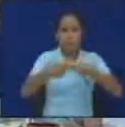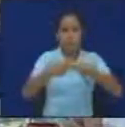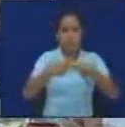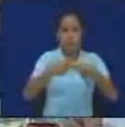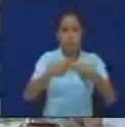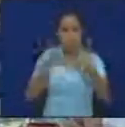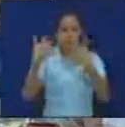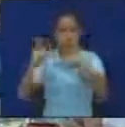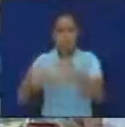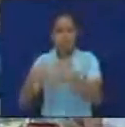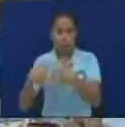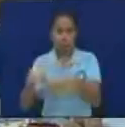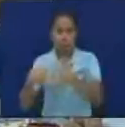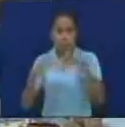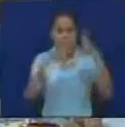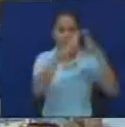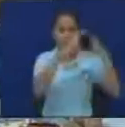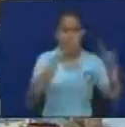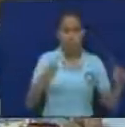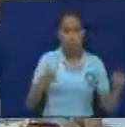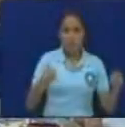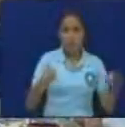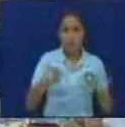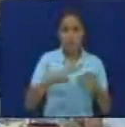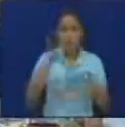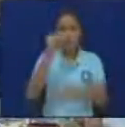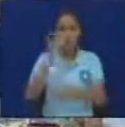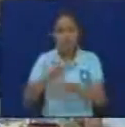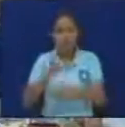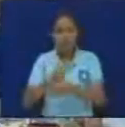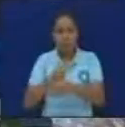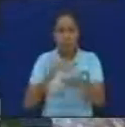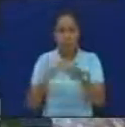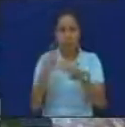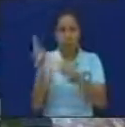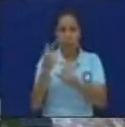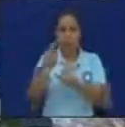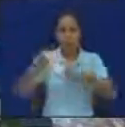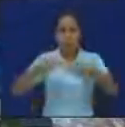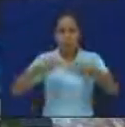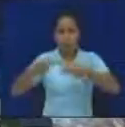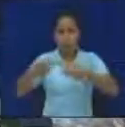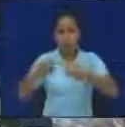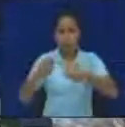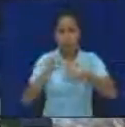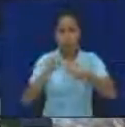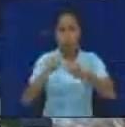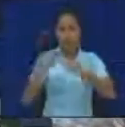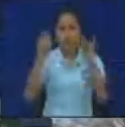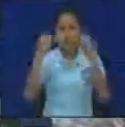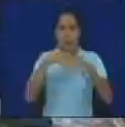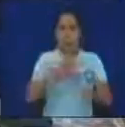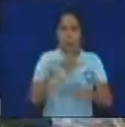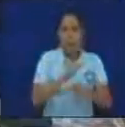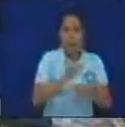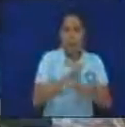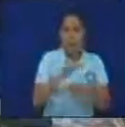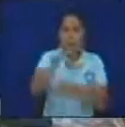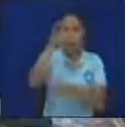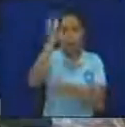vayan empresarios nicaragüenses a actividades, no solo que nos vendan productos que necesita nuestro